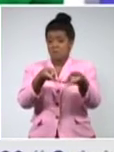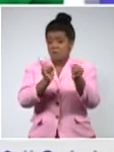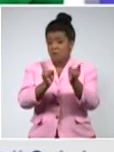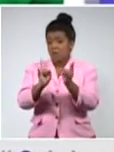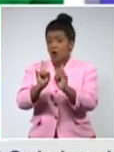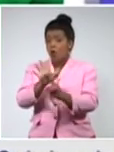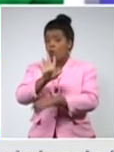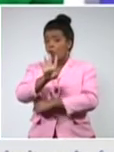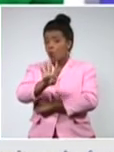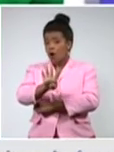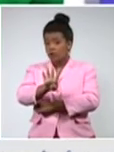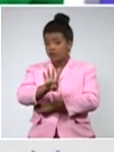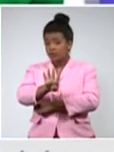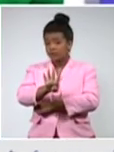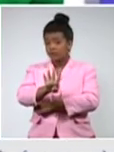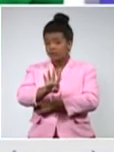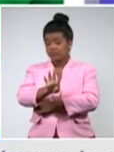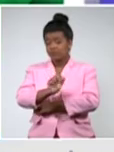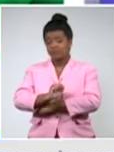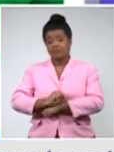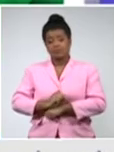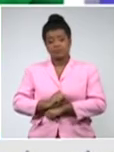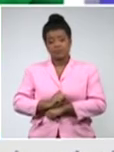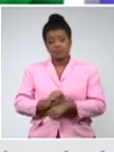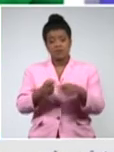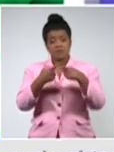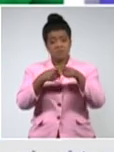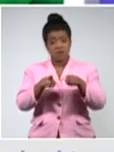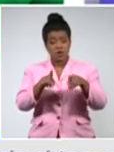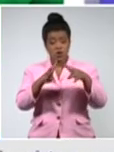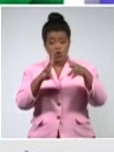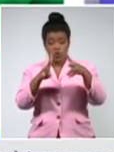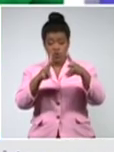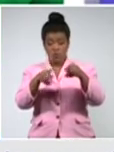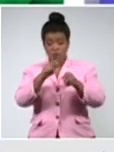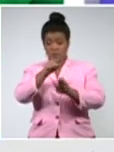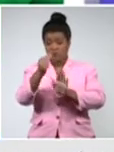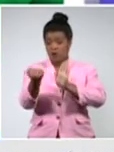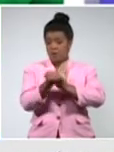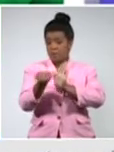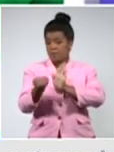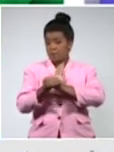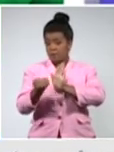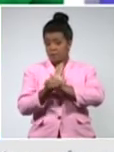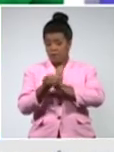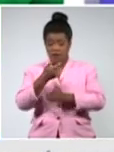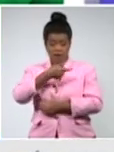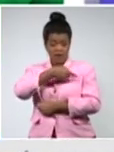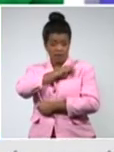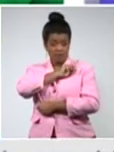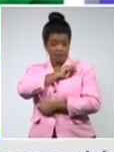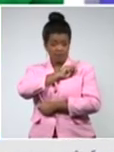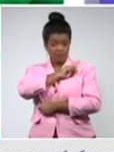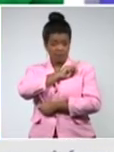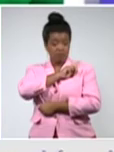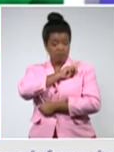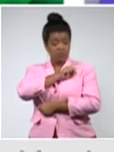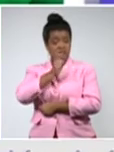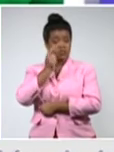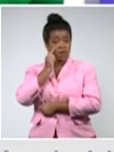la COVID-19, el número de casos confirmados en el día de ayer, una